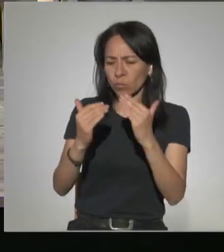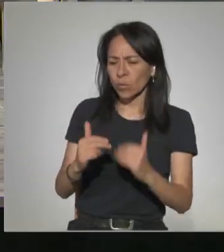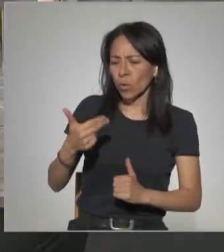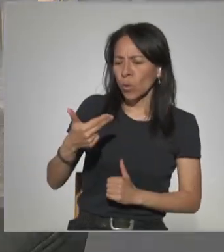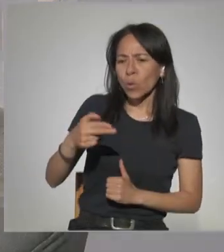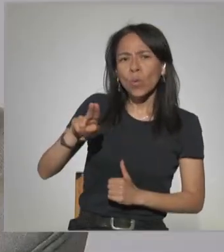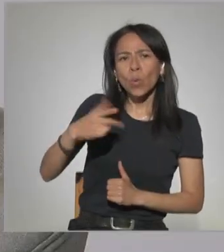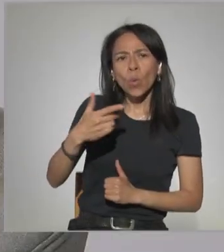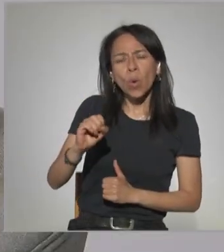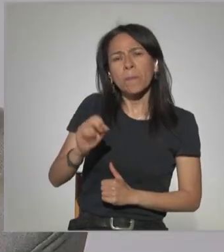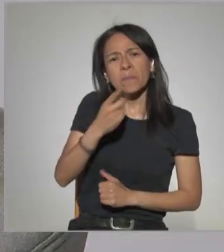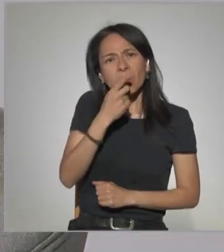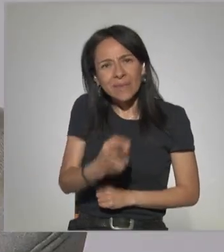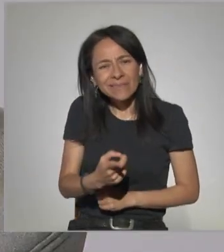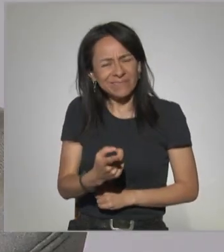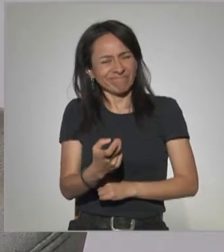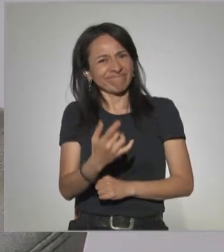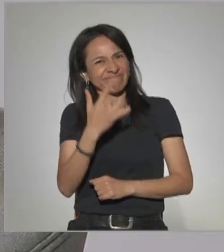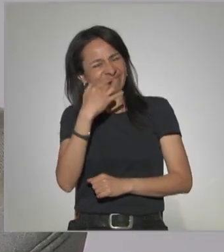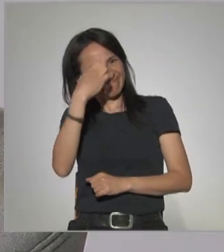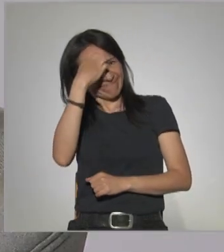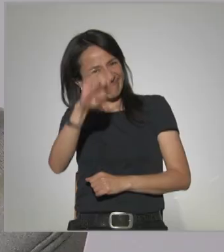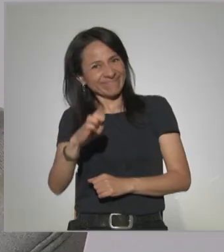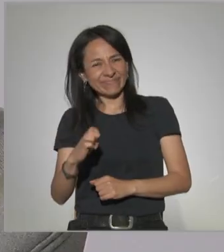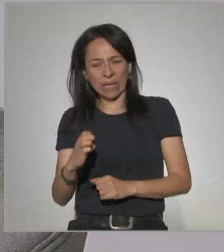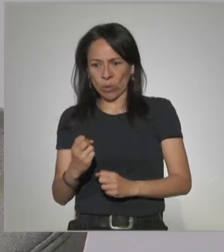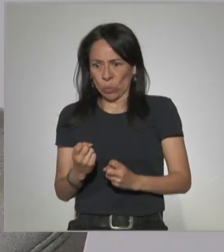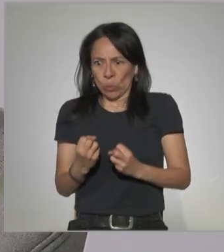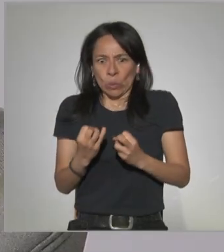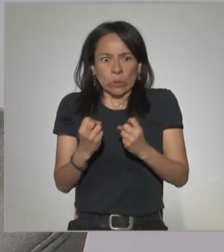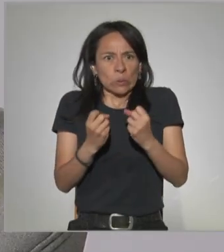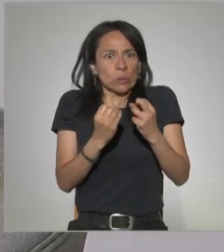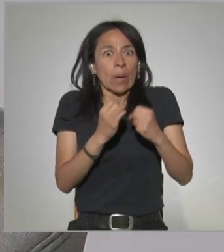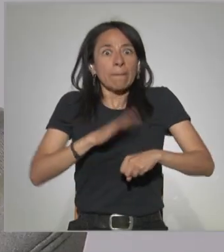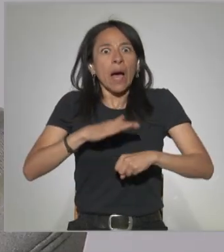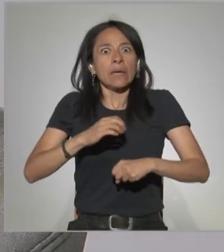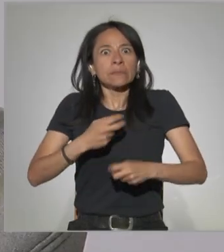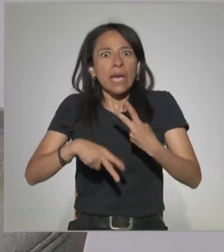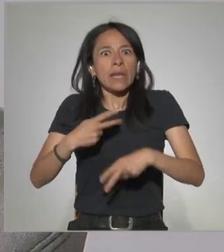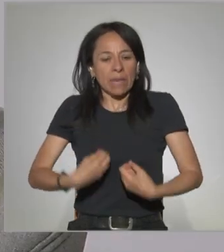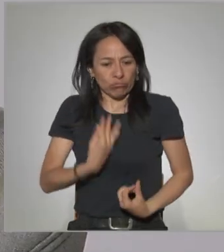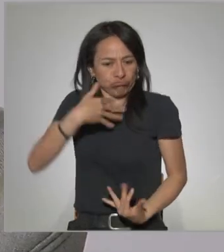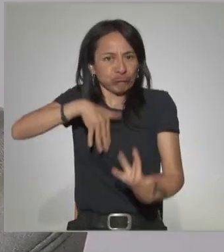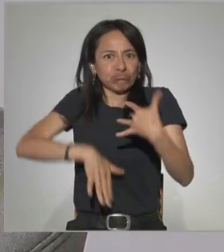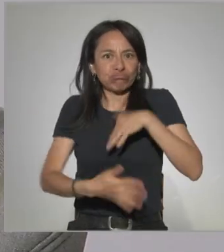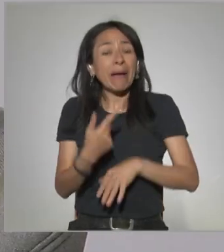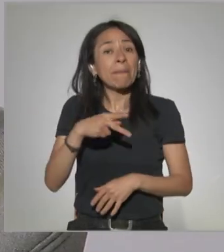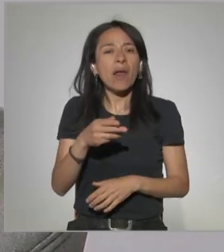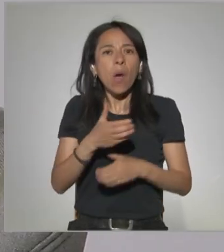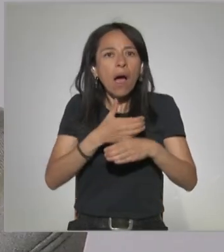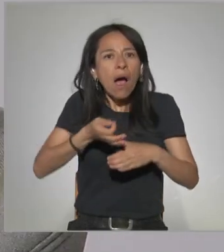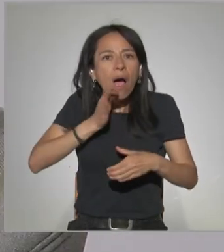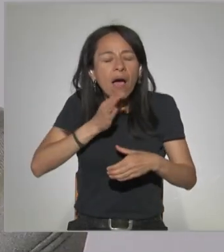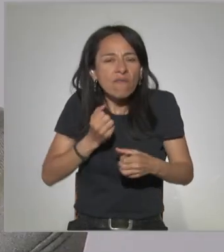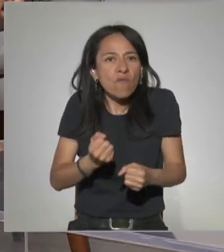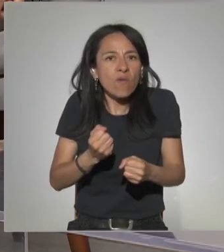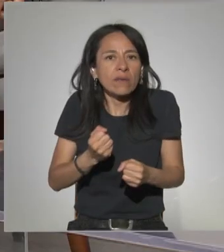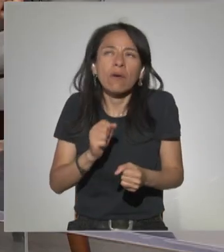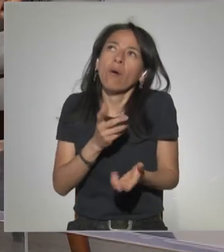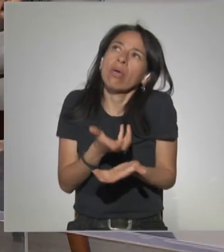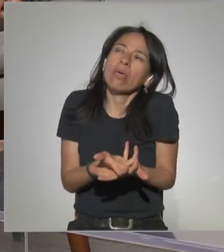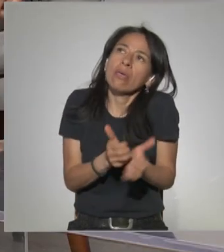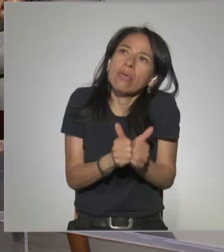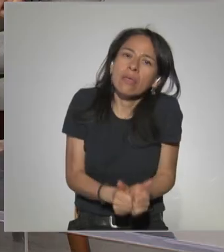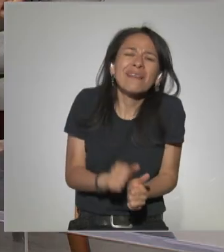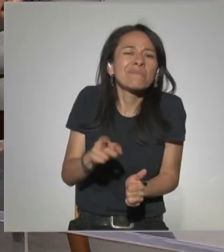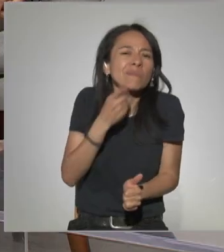que el cortisol sube con el estrés, pero también con el exceso de café y el sedentarismo. Él nos está contando que redujo el café a 1